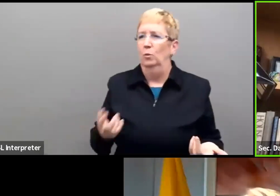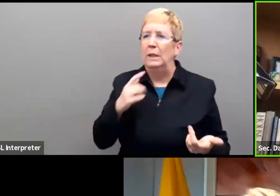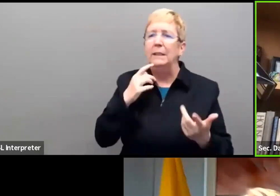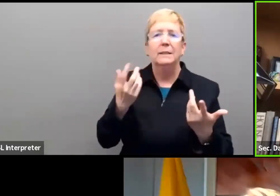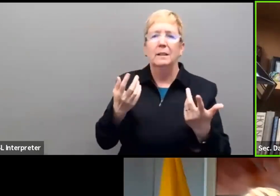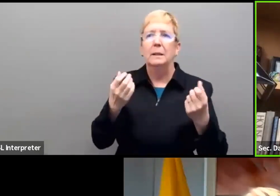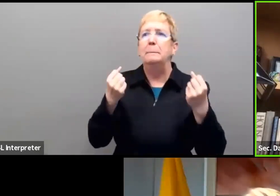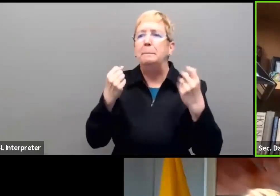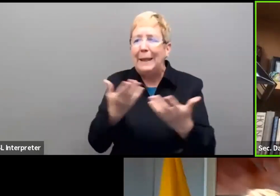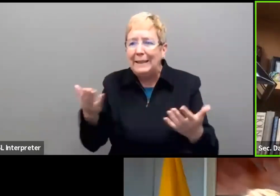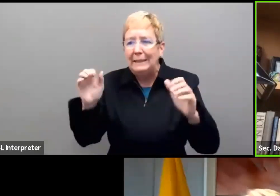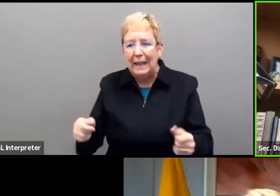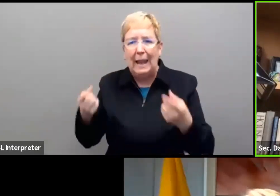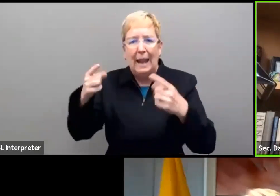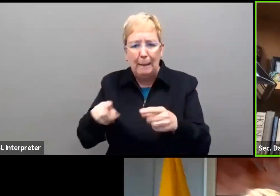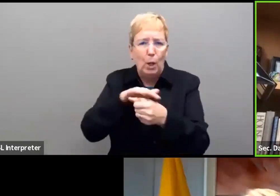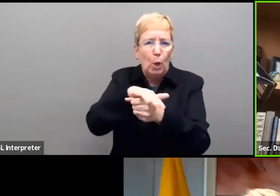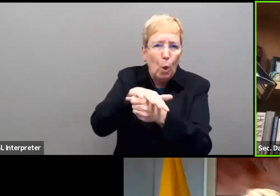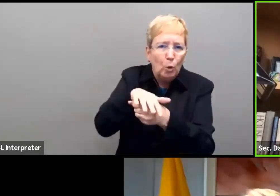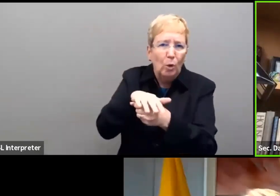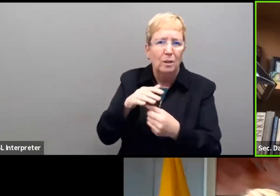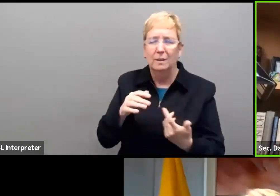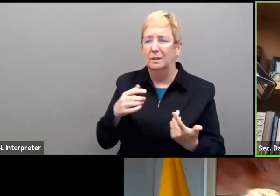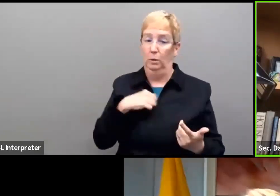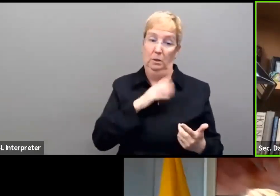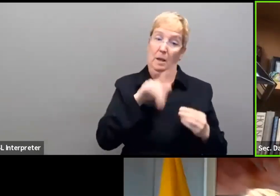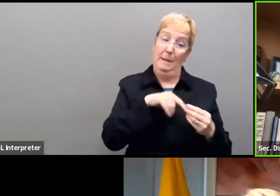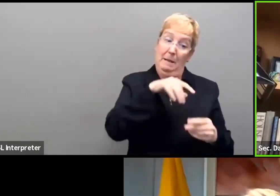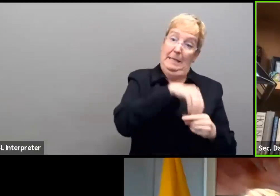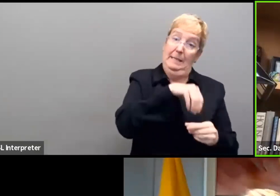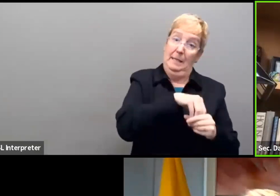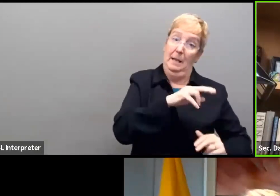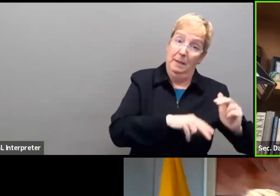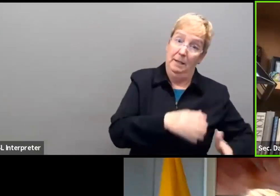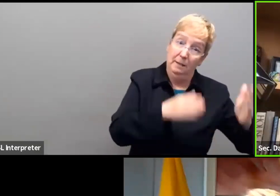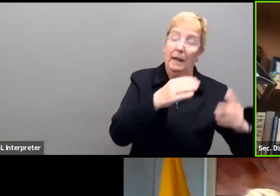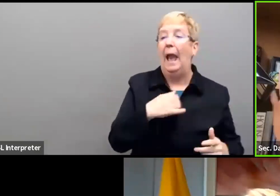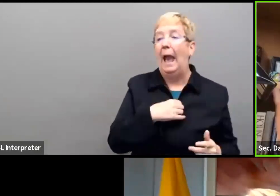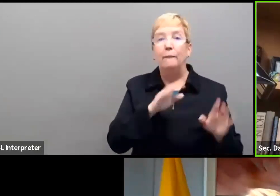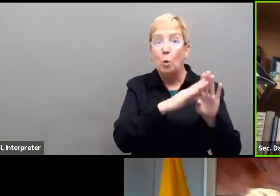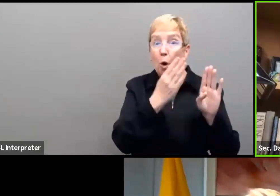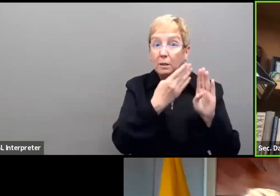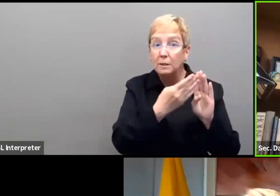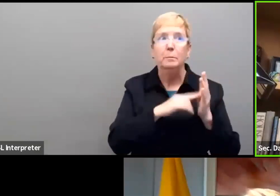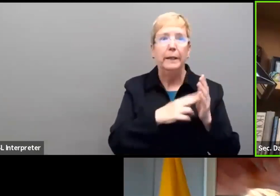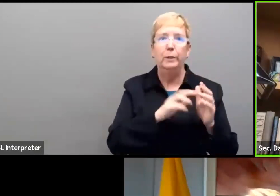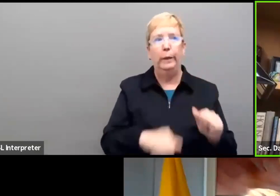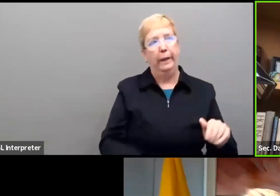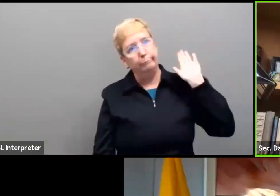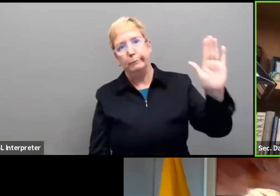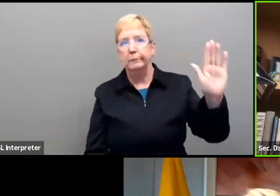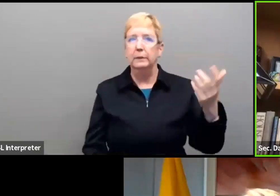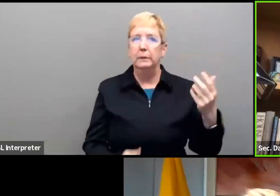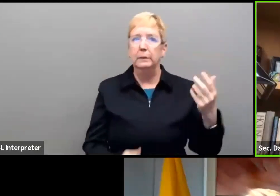inspectores escolares decidieron que se iban a cerrar. Estamos trabajando para